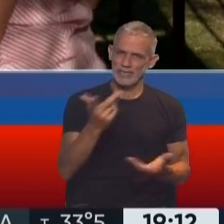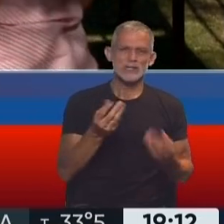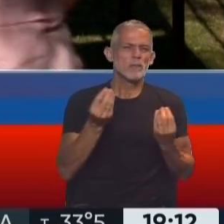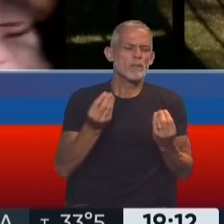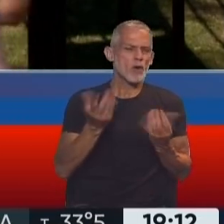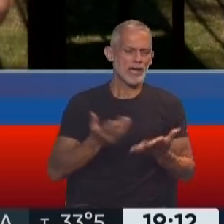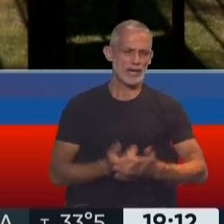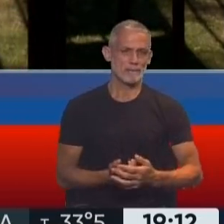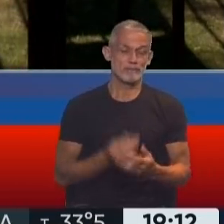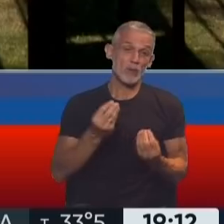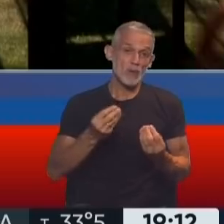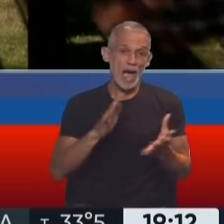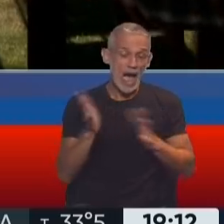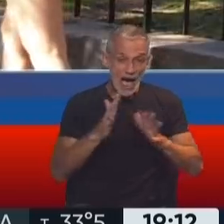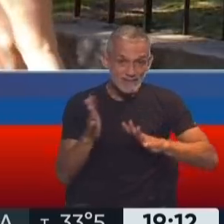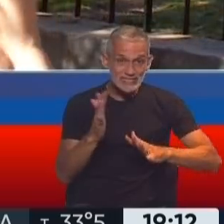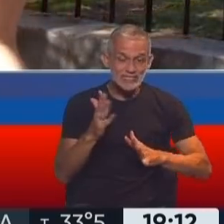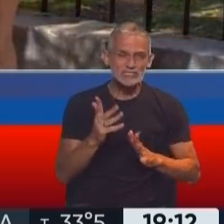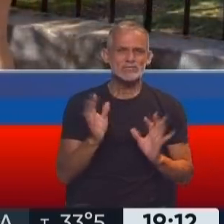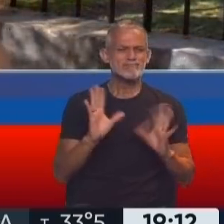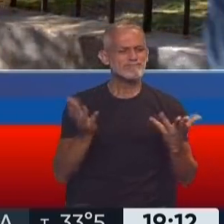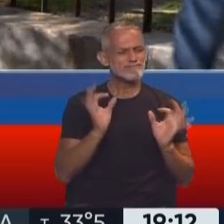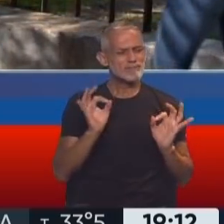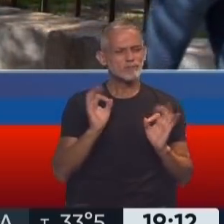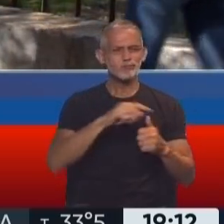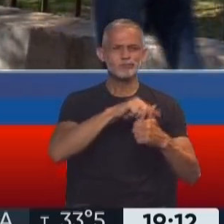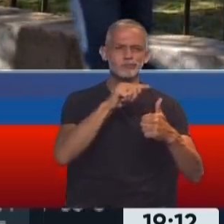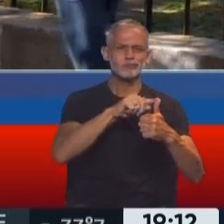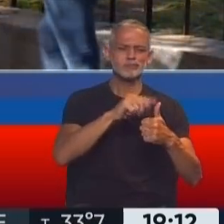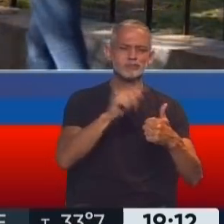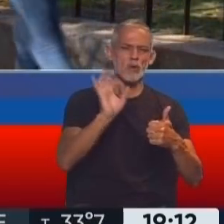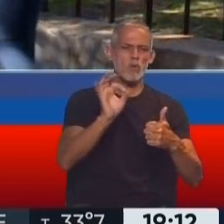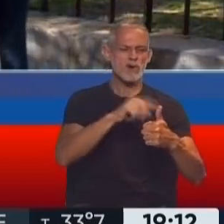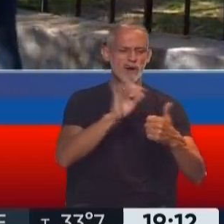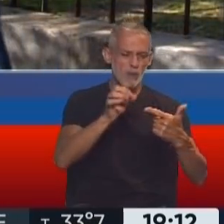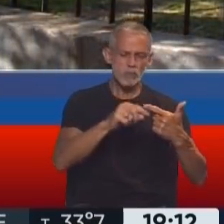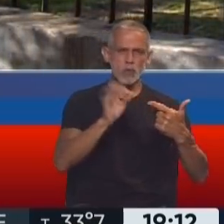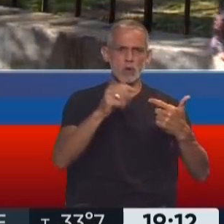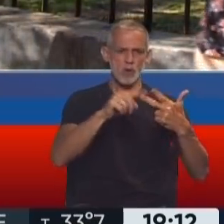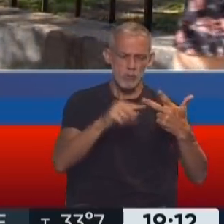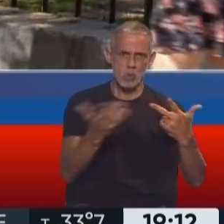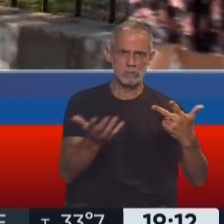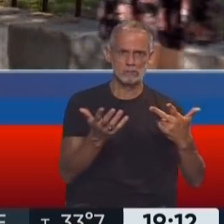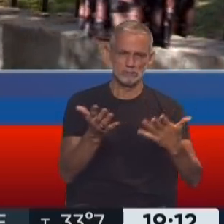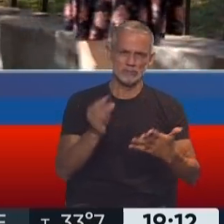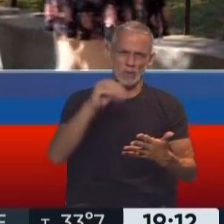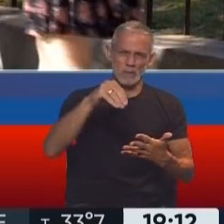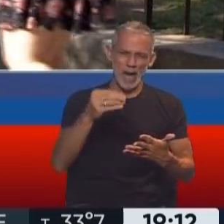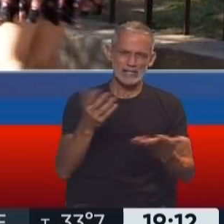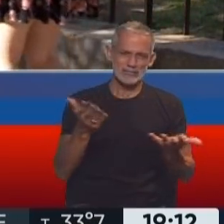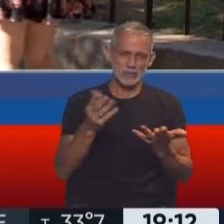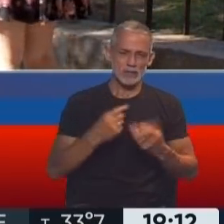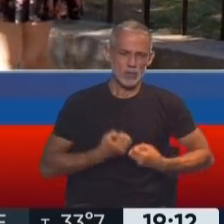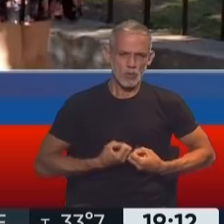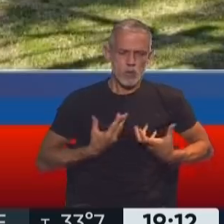se hace eso? Y porque a veces no es suficiente, las primeras dosis no han sido suficientes en algunos pacientes como para